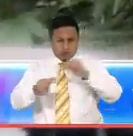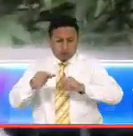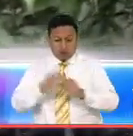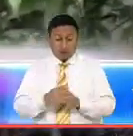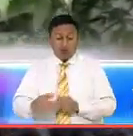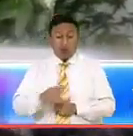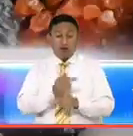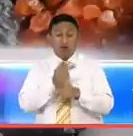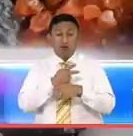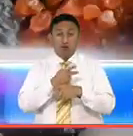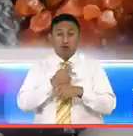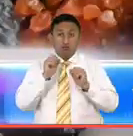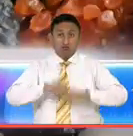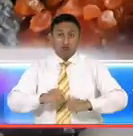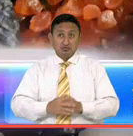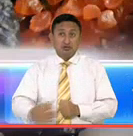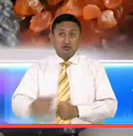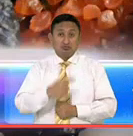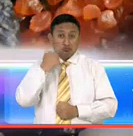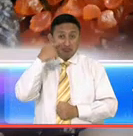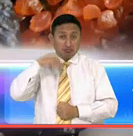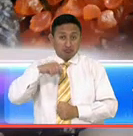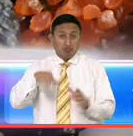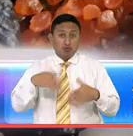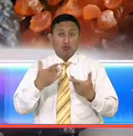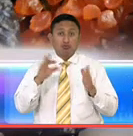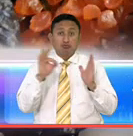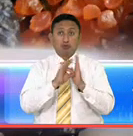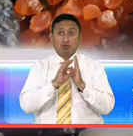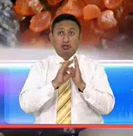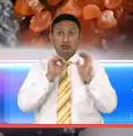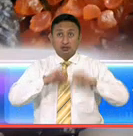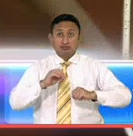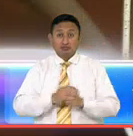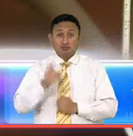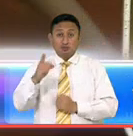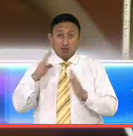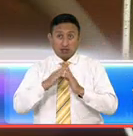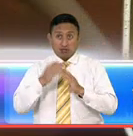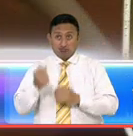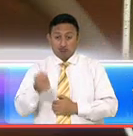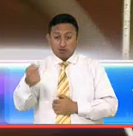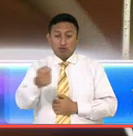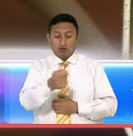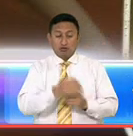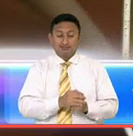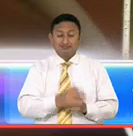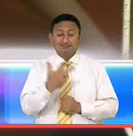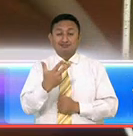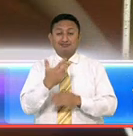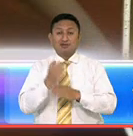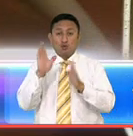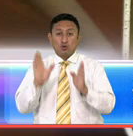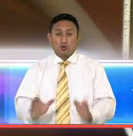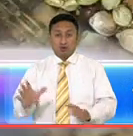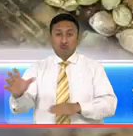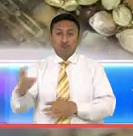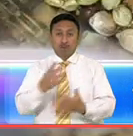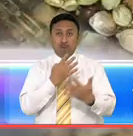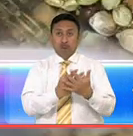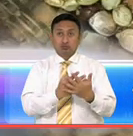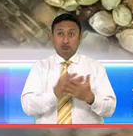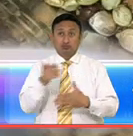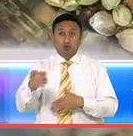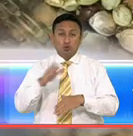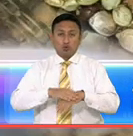producto sujeta a fiscalización a través de internet y hacían entregas a domicilio tres ecuatorianos fueron detenidos serían los aparentes